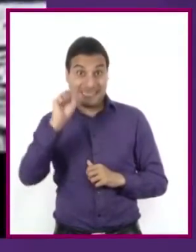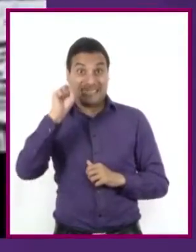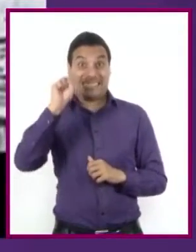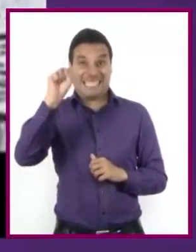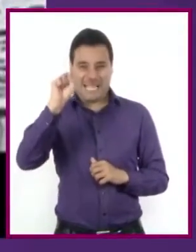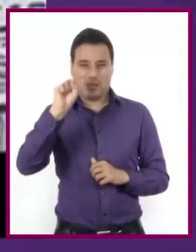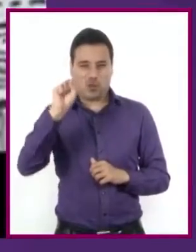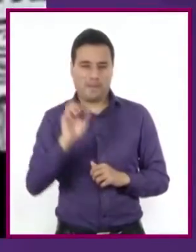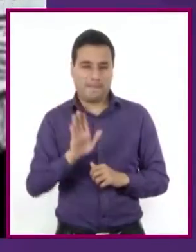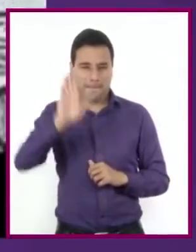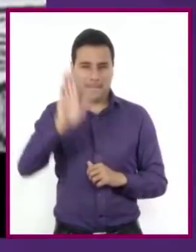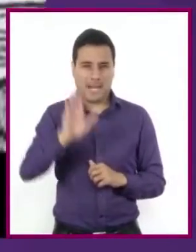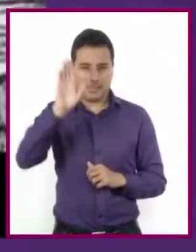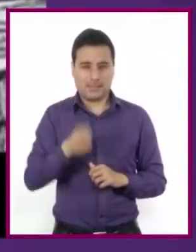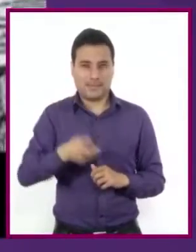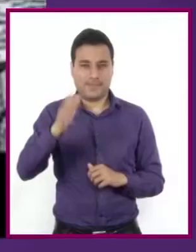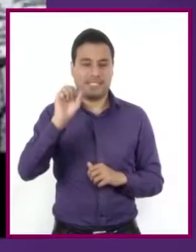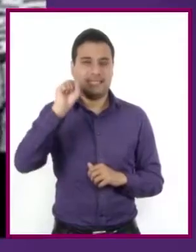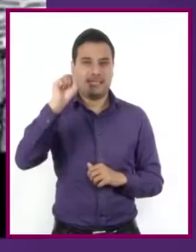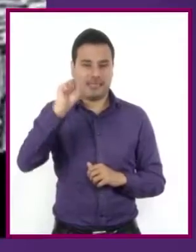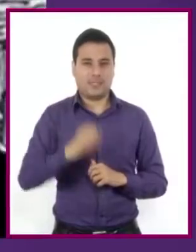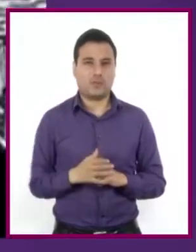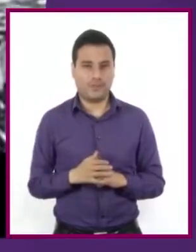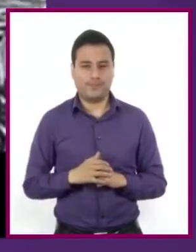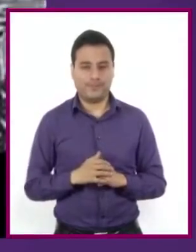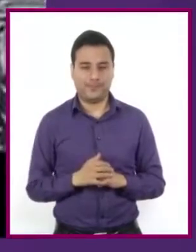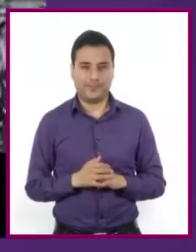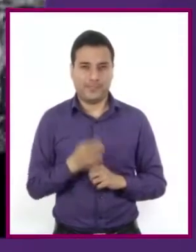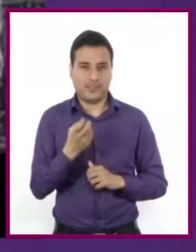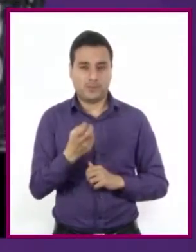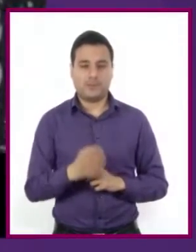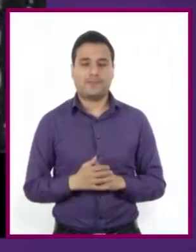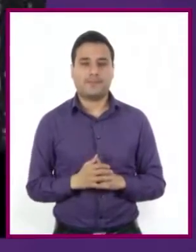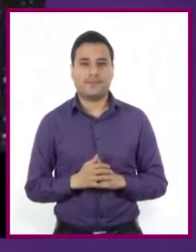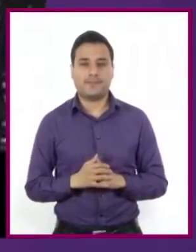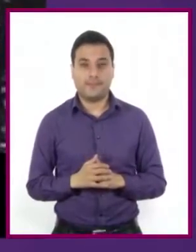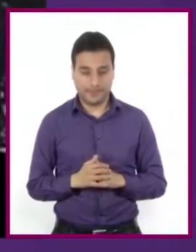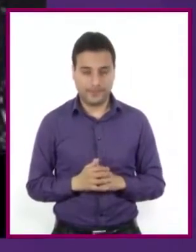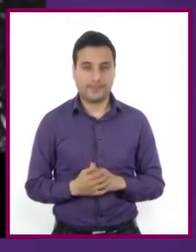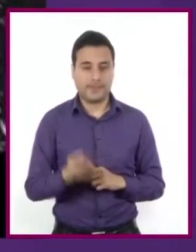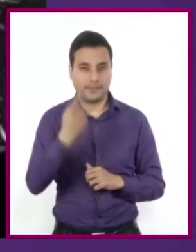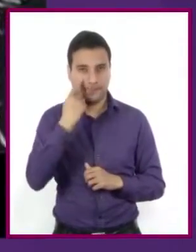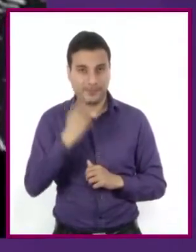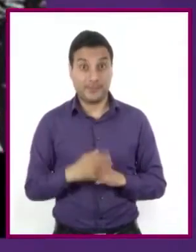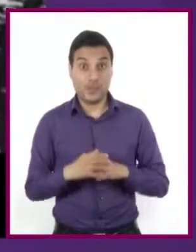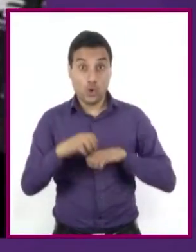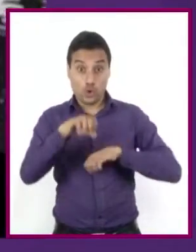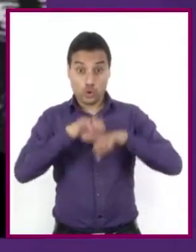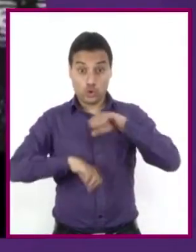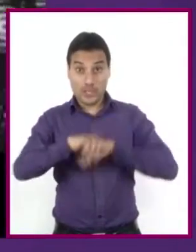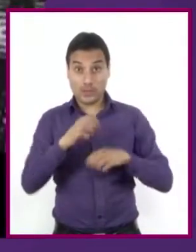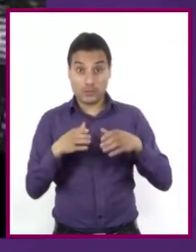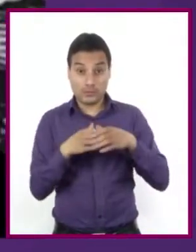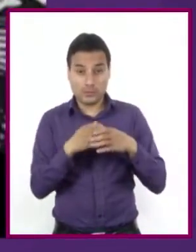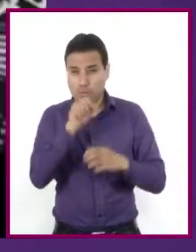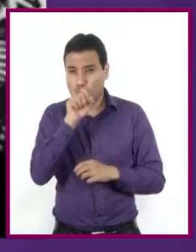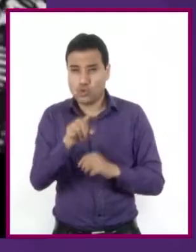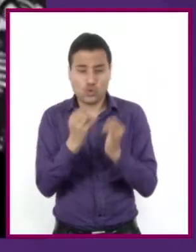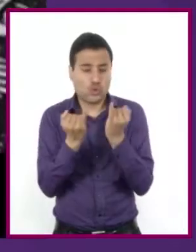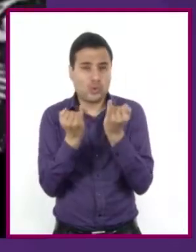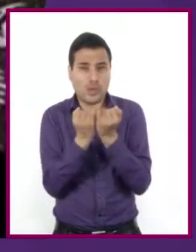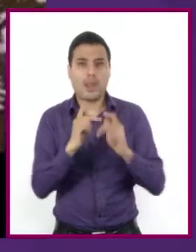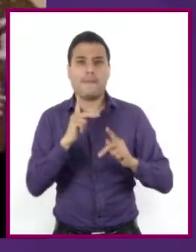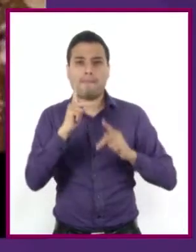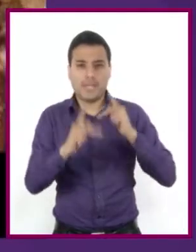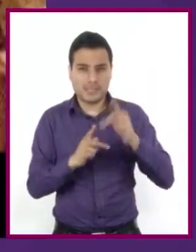es el espíritu de estas corporaciones. Ahora, en el consulado era lo mismo, se prestaban